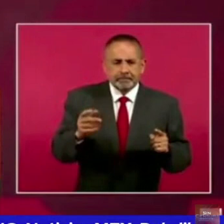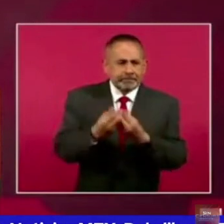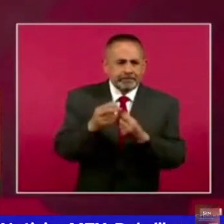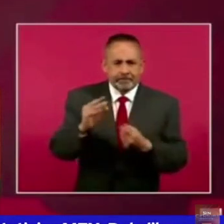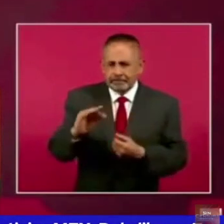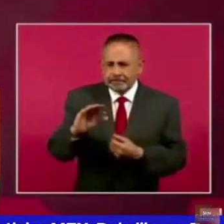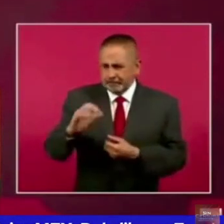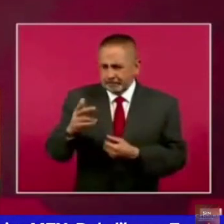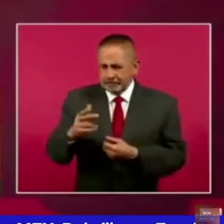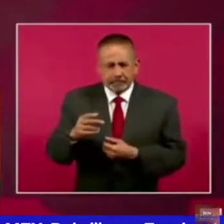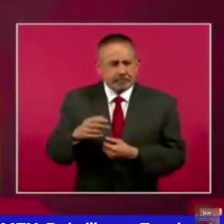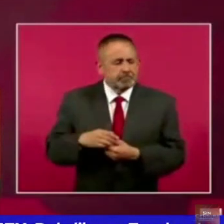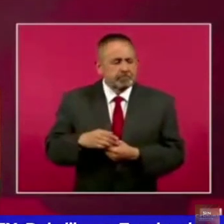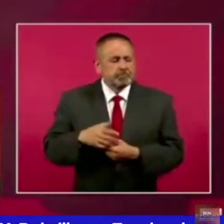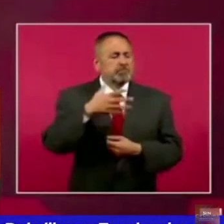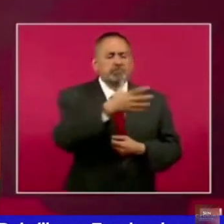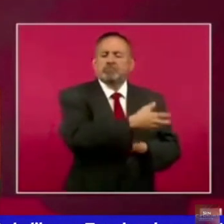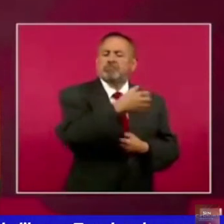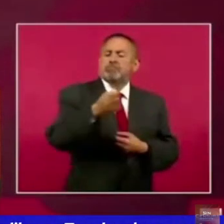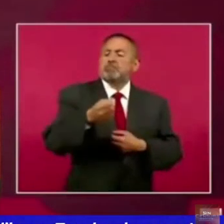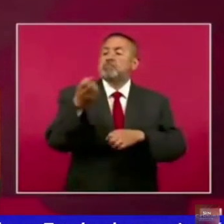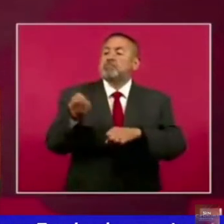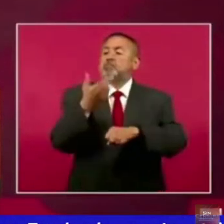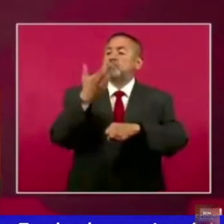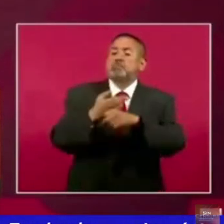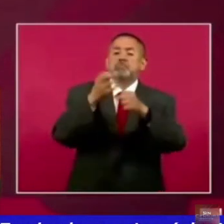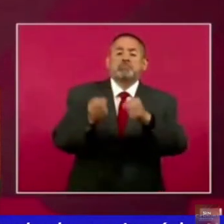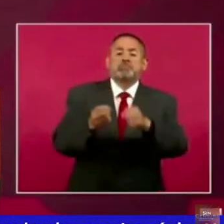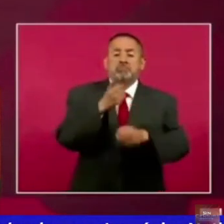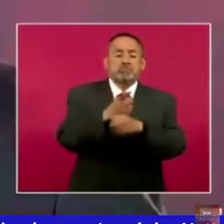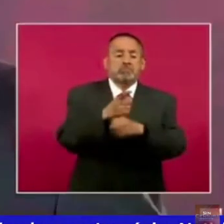para que lo nombrara secretario de Seguridad Pública?